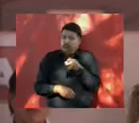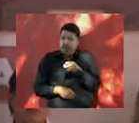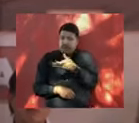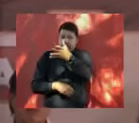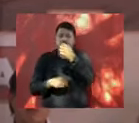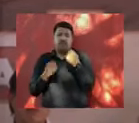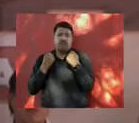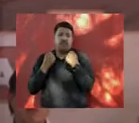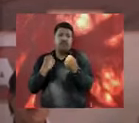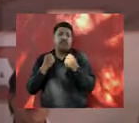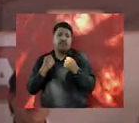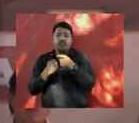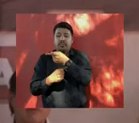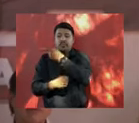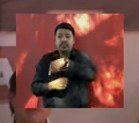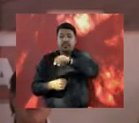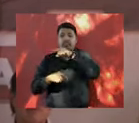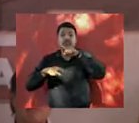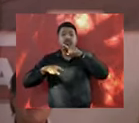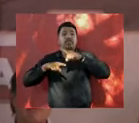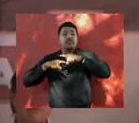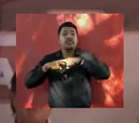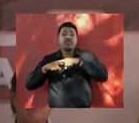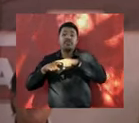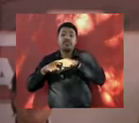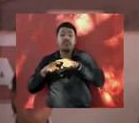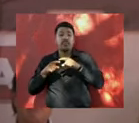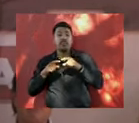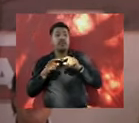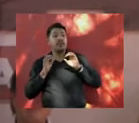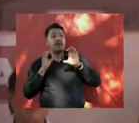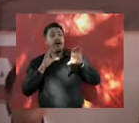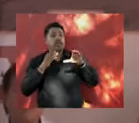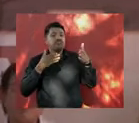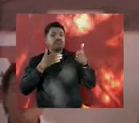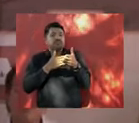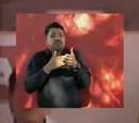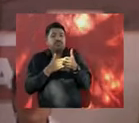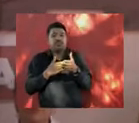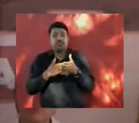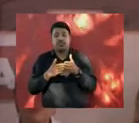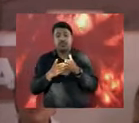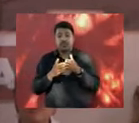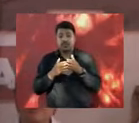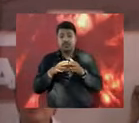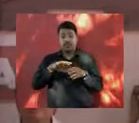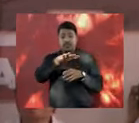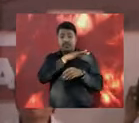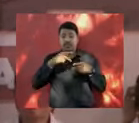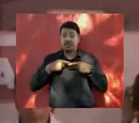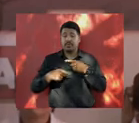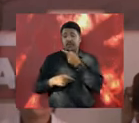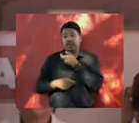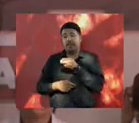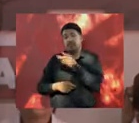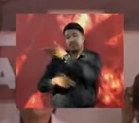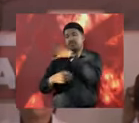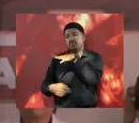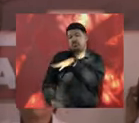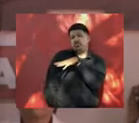había jóvenes que no habían entrado a la preparatoria y les llamaba la sociedad